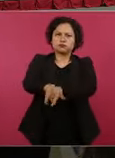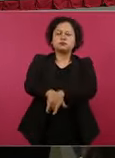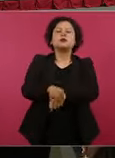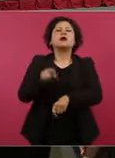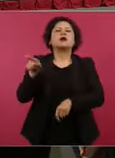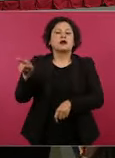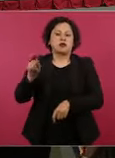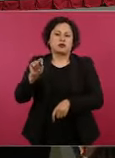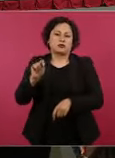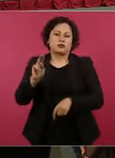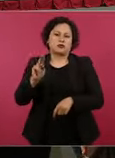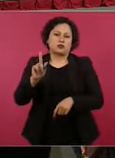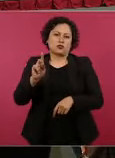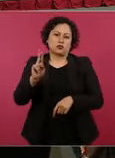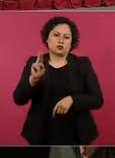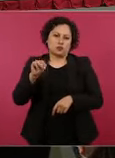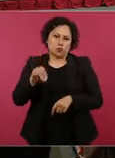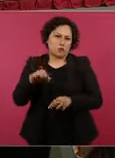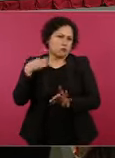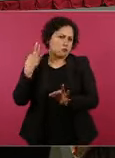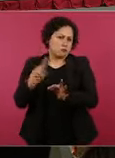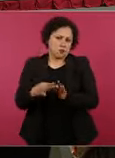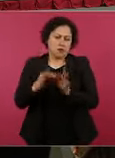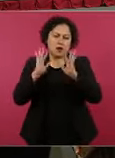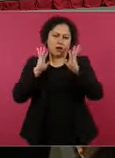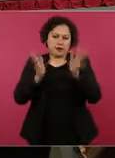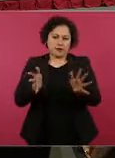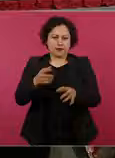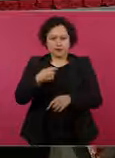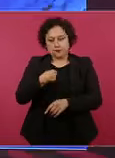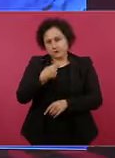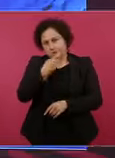Les recomiendo que